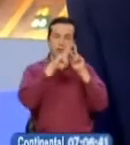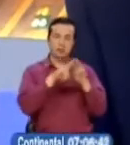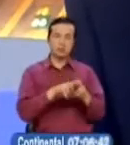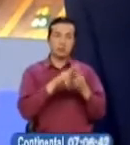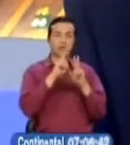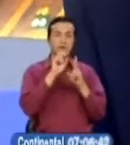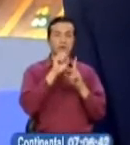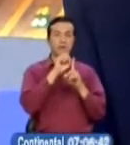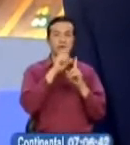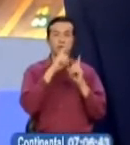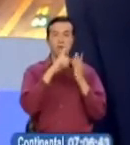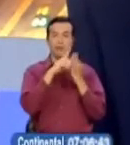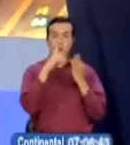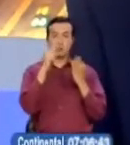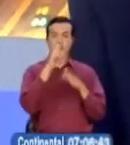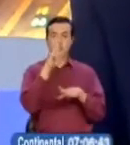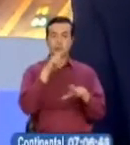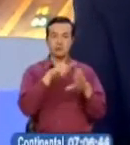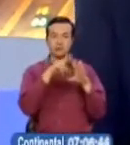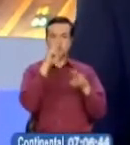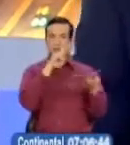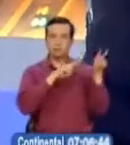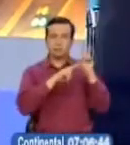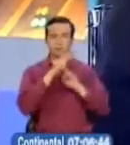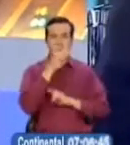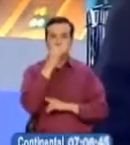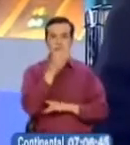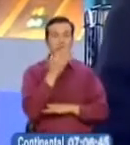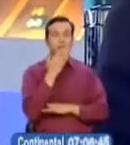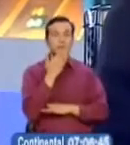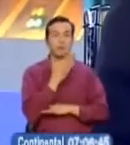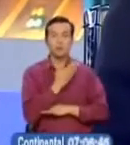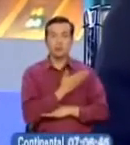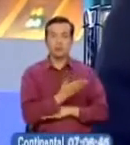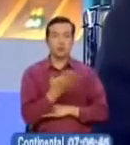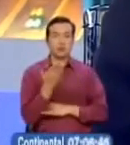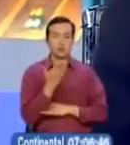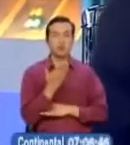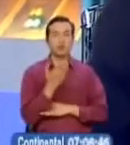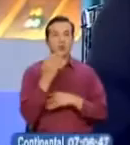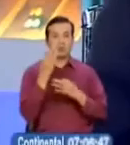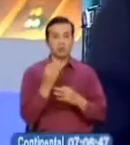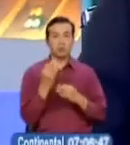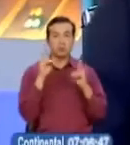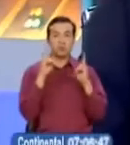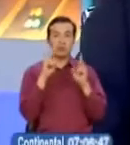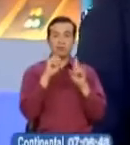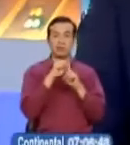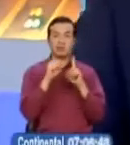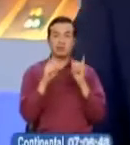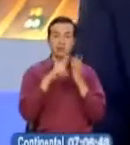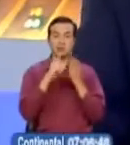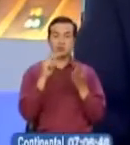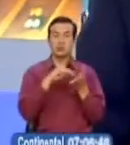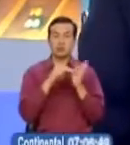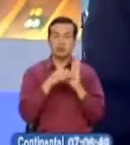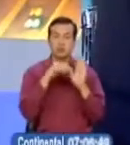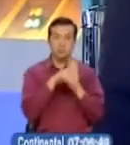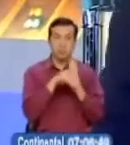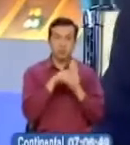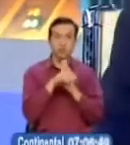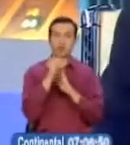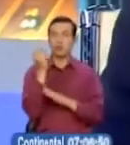nacional a propósito de ver cuál es la reacción del sistema financiero, y cuando hablo del sistema financiero no solo me refiero a los bancos, sino a